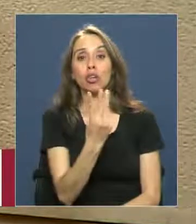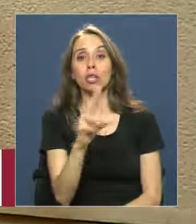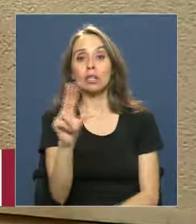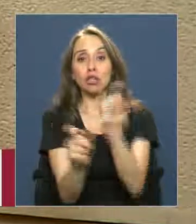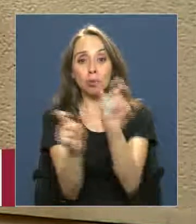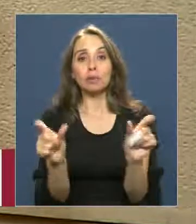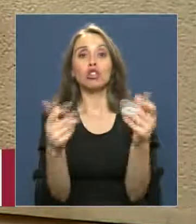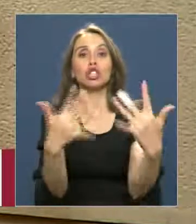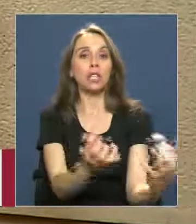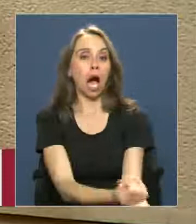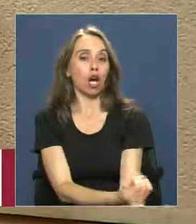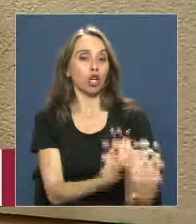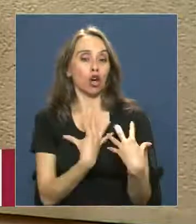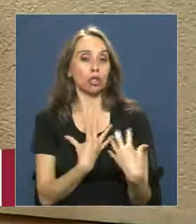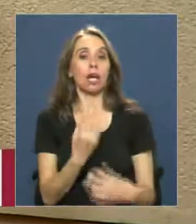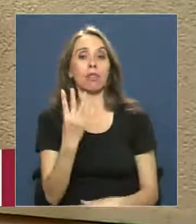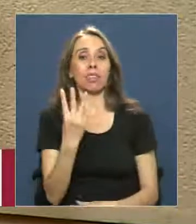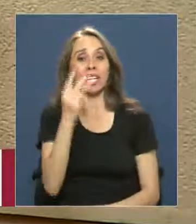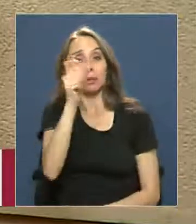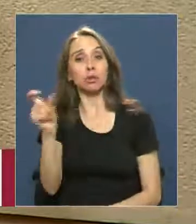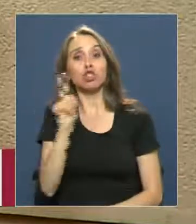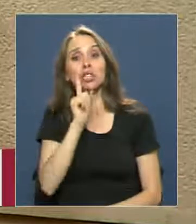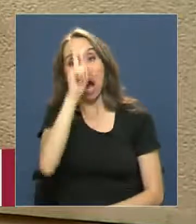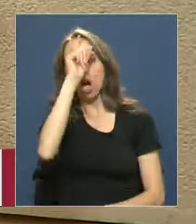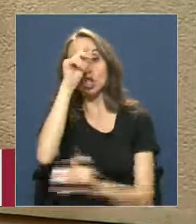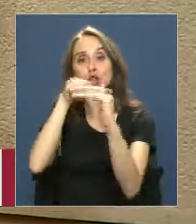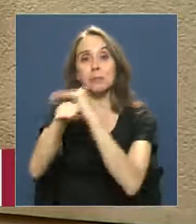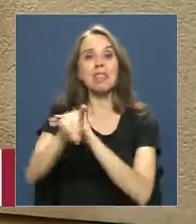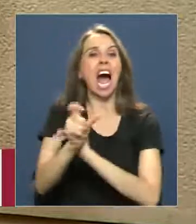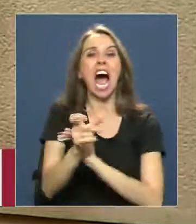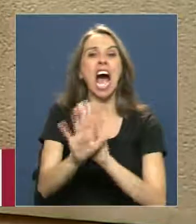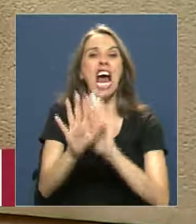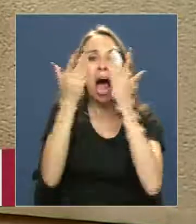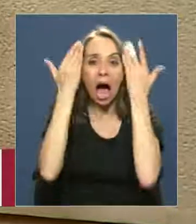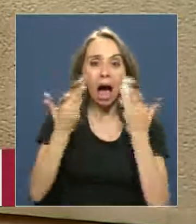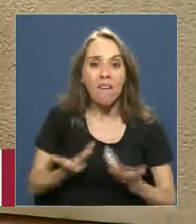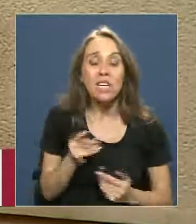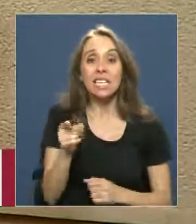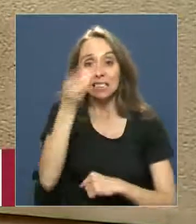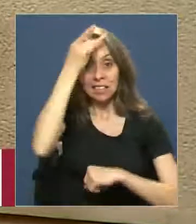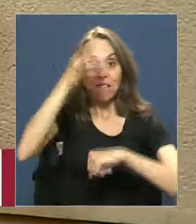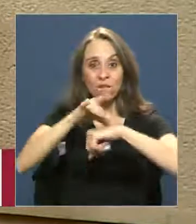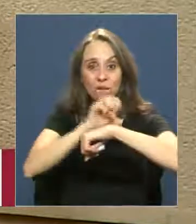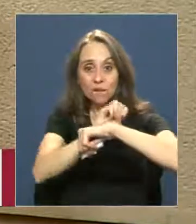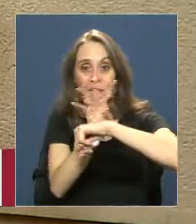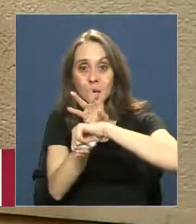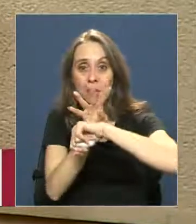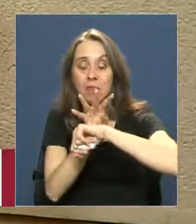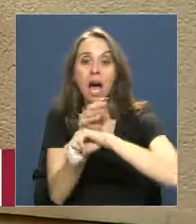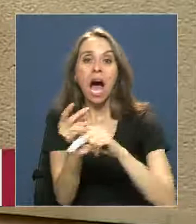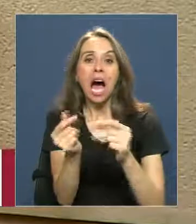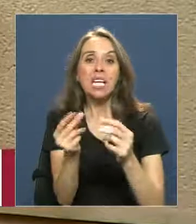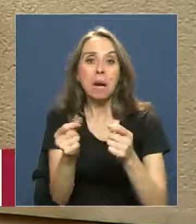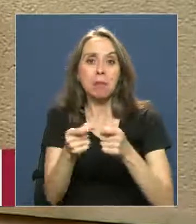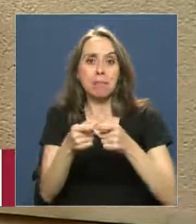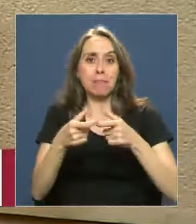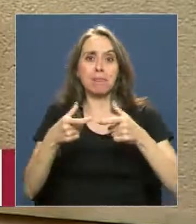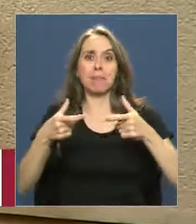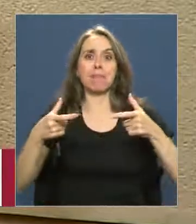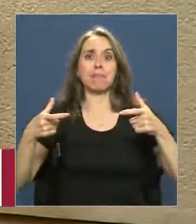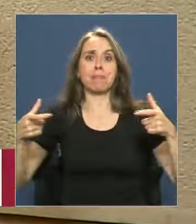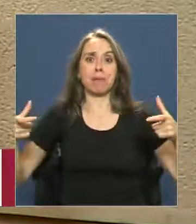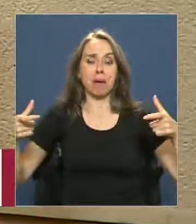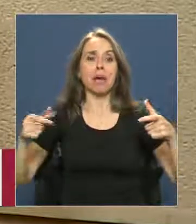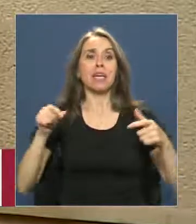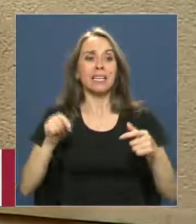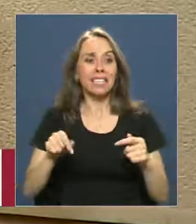de contagiados y 3 personas graves hospitalizadas. La enfermedad se expande a pasos gigantes. Todas estas